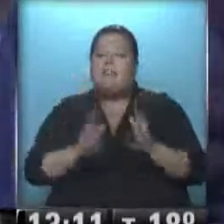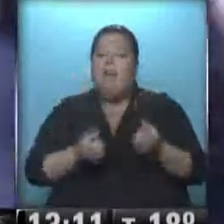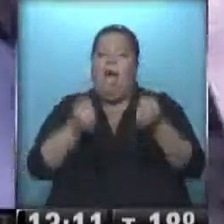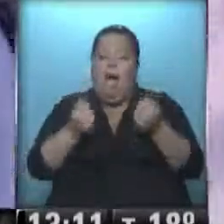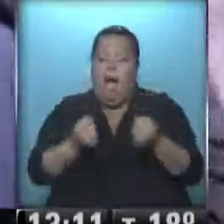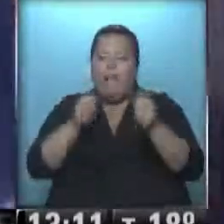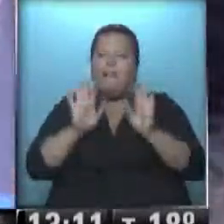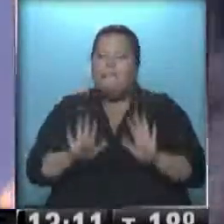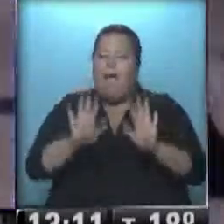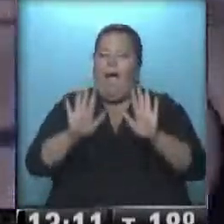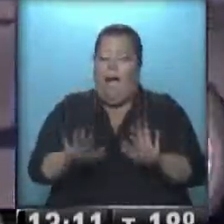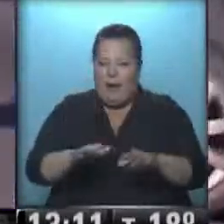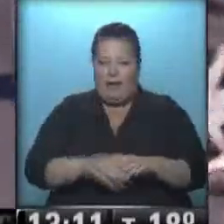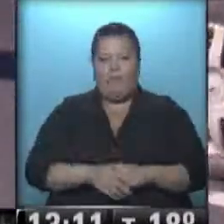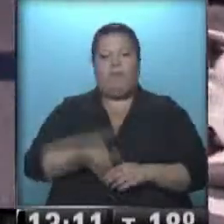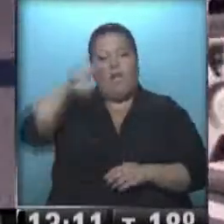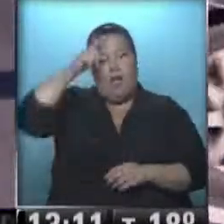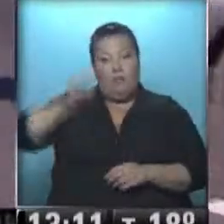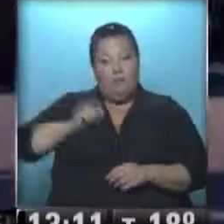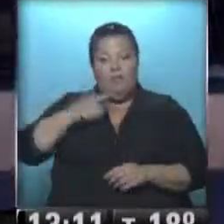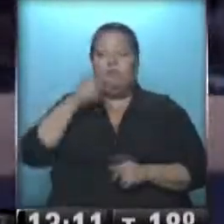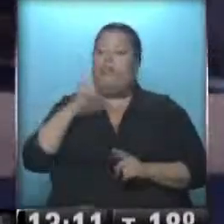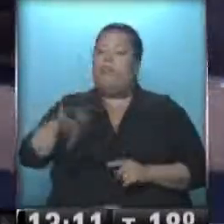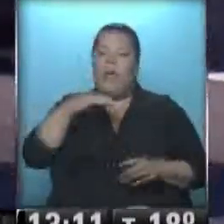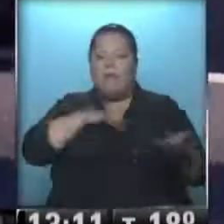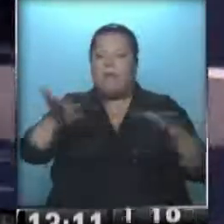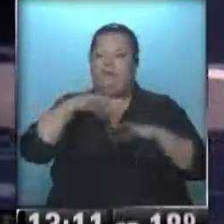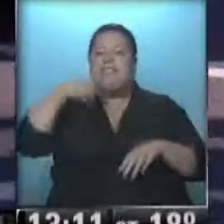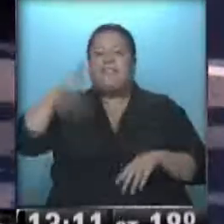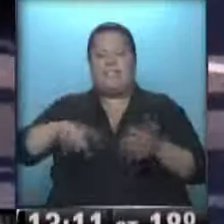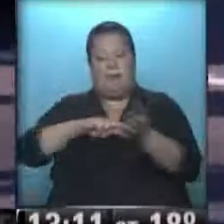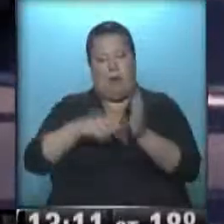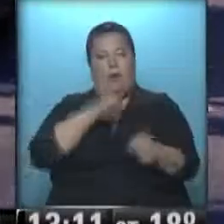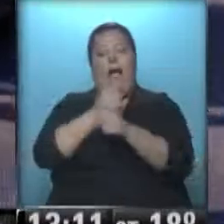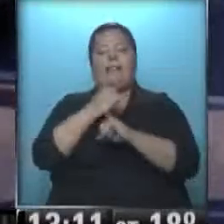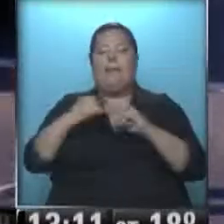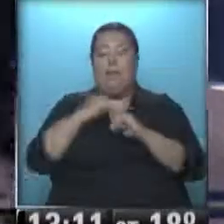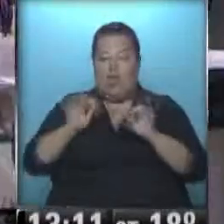deteniéndose por momentos. La gendarmería ordenó el tránsito sin nuevos incidentes hasta el mediodía.